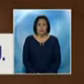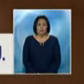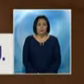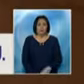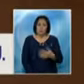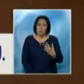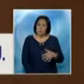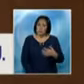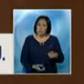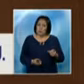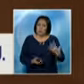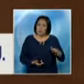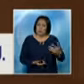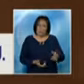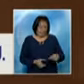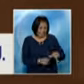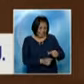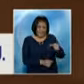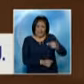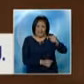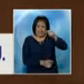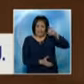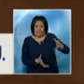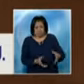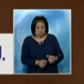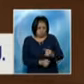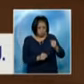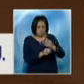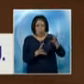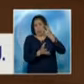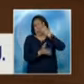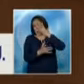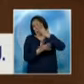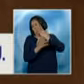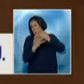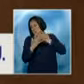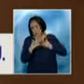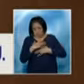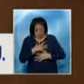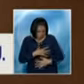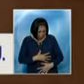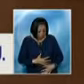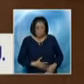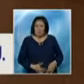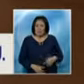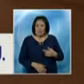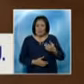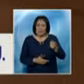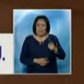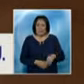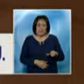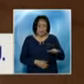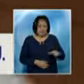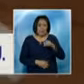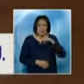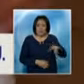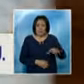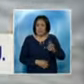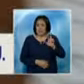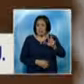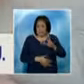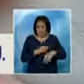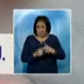Tras el fatal accidente con un balón de gas que le dejó quemaduras de tercer grado en la cara, manos, pies y espalda, esta niña de 3 años en Cusco